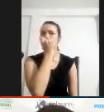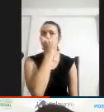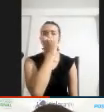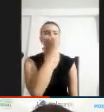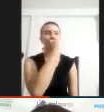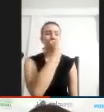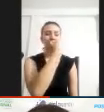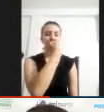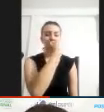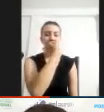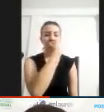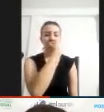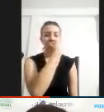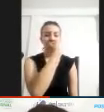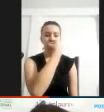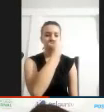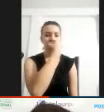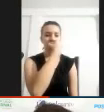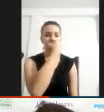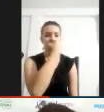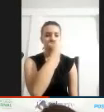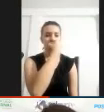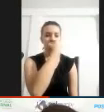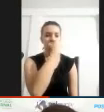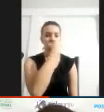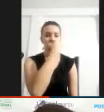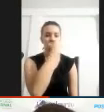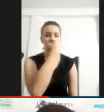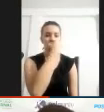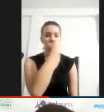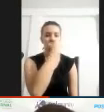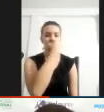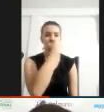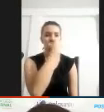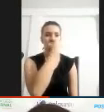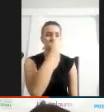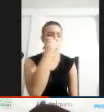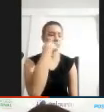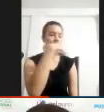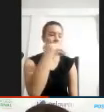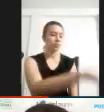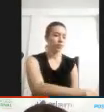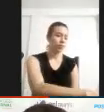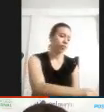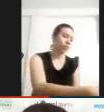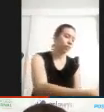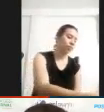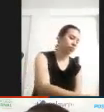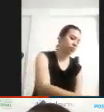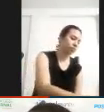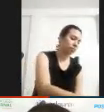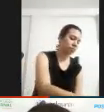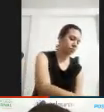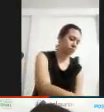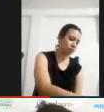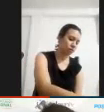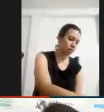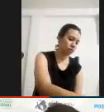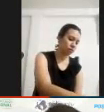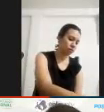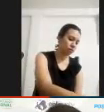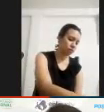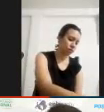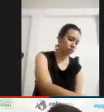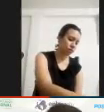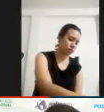caso deviene del auxilio. Si usted busca allí la definición de abogado, lo van a definir como el auxilio que usted debe realizar frente al usuario. Cuando usted